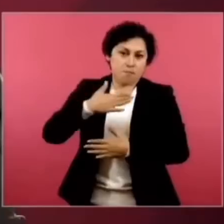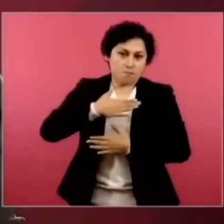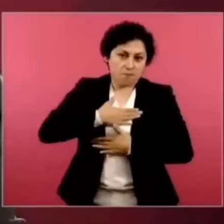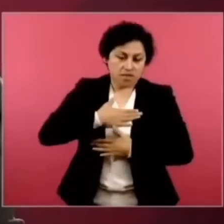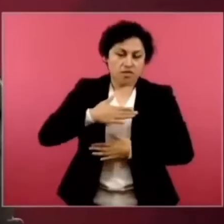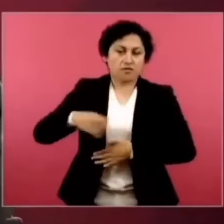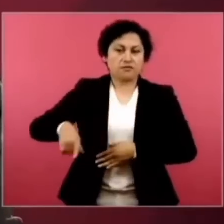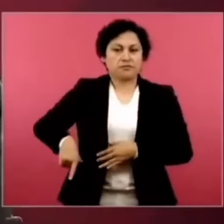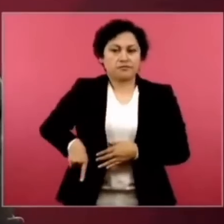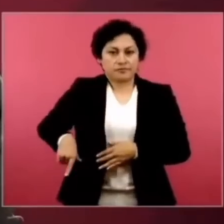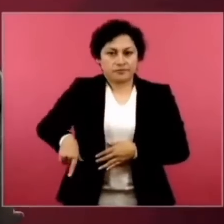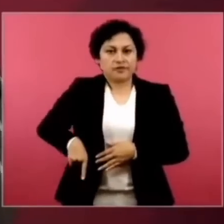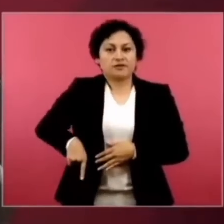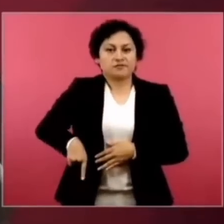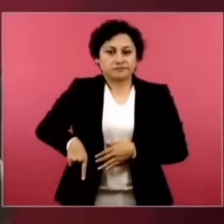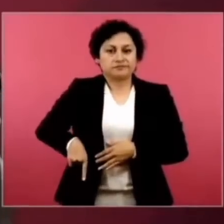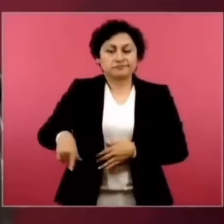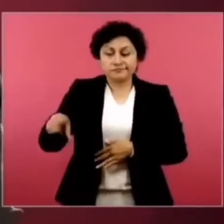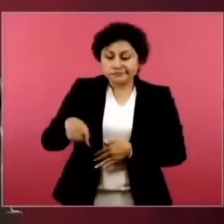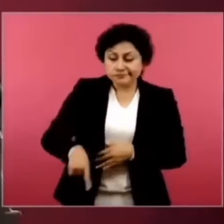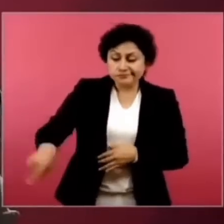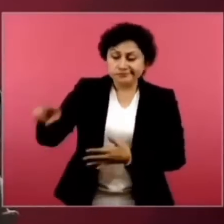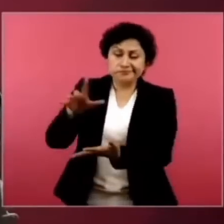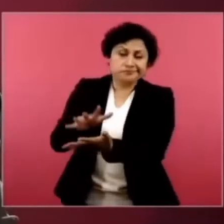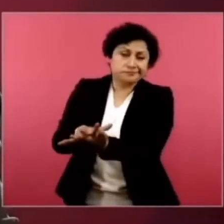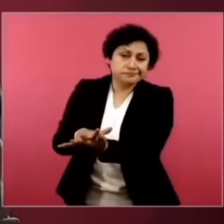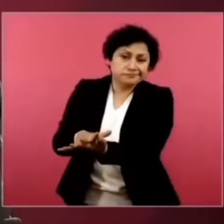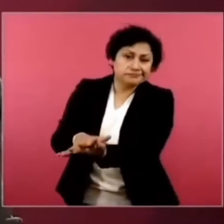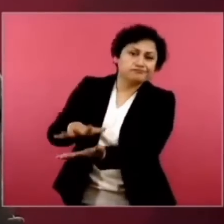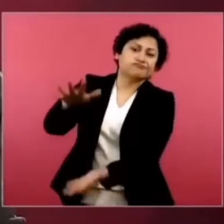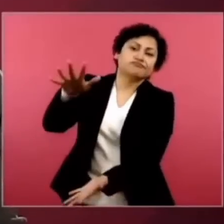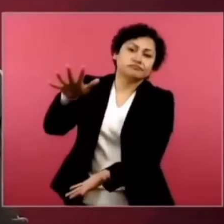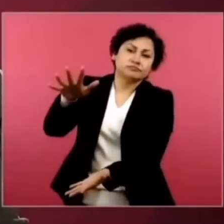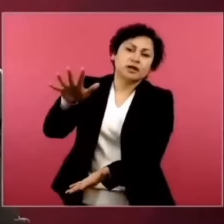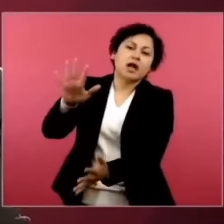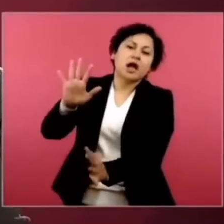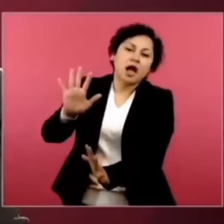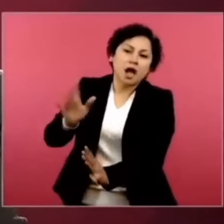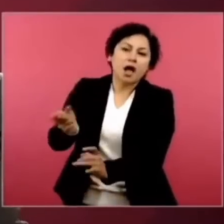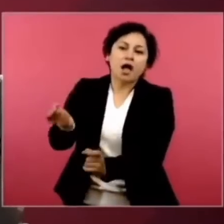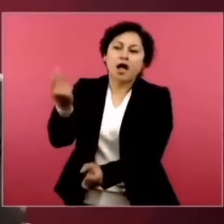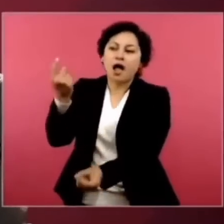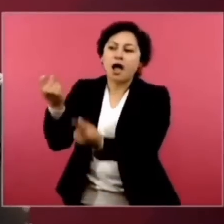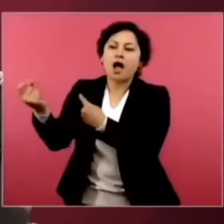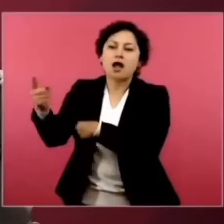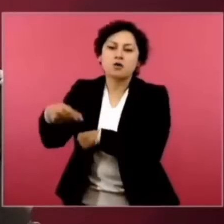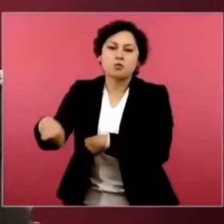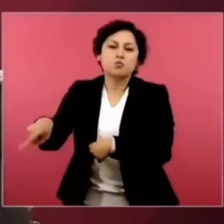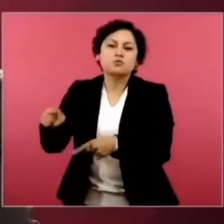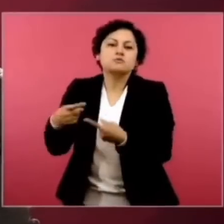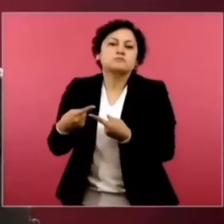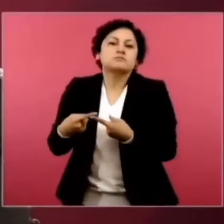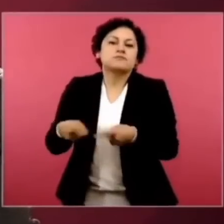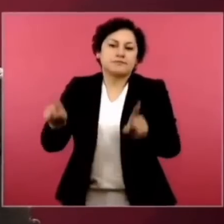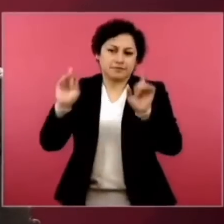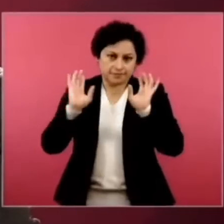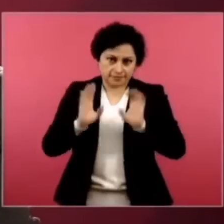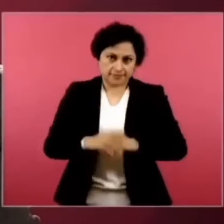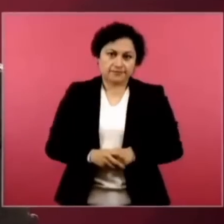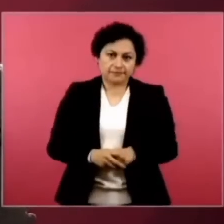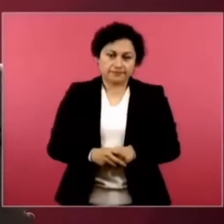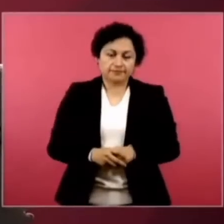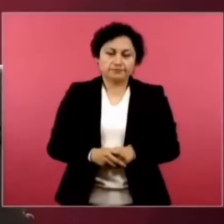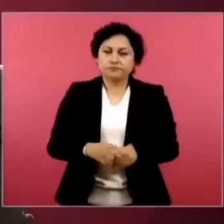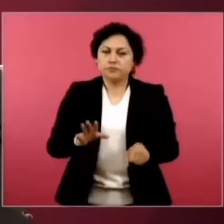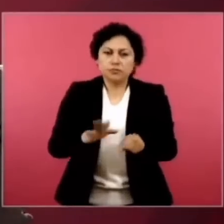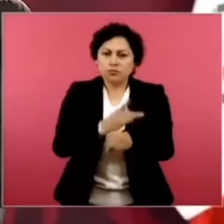La mayoría, con honrosas excepciones. Pero es que es mucho dinero el que